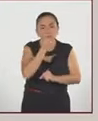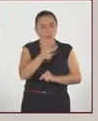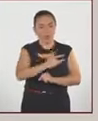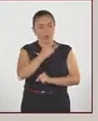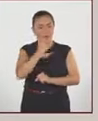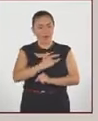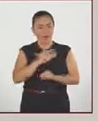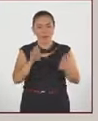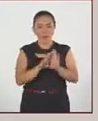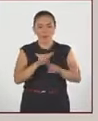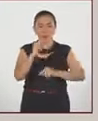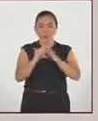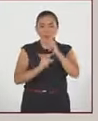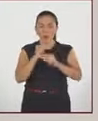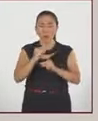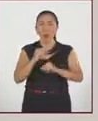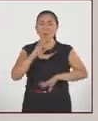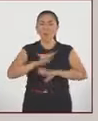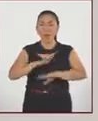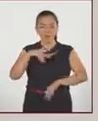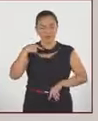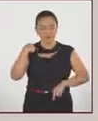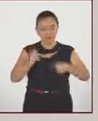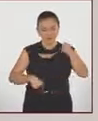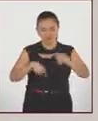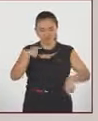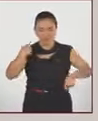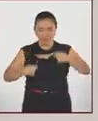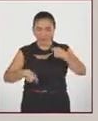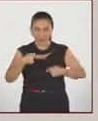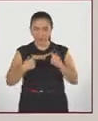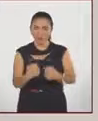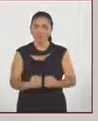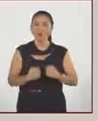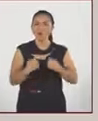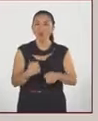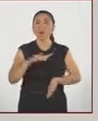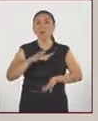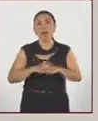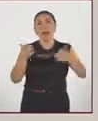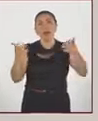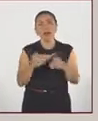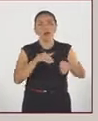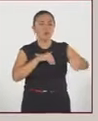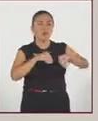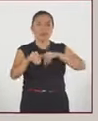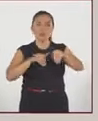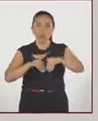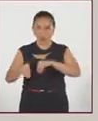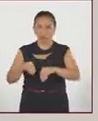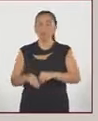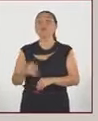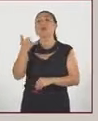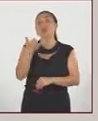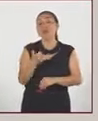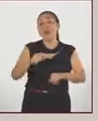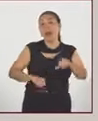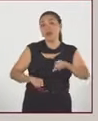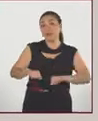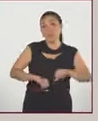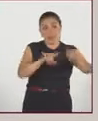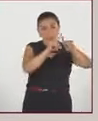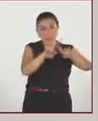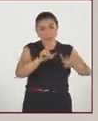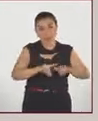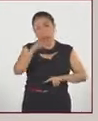vayan logrando ser más flexibles, más fuertes y que puedan tener mayor rango de movimiento. Adaptar todas estas actividades